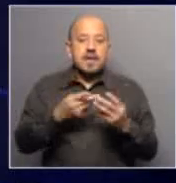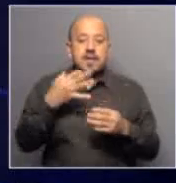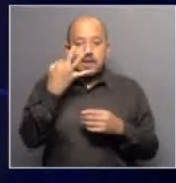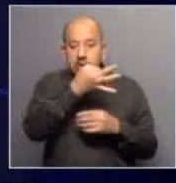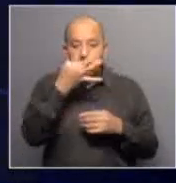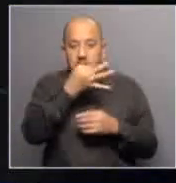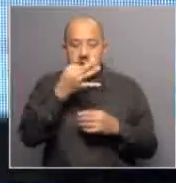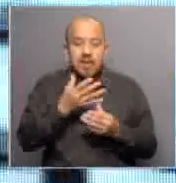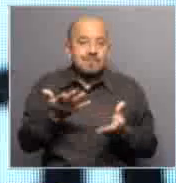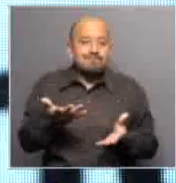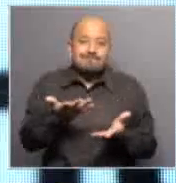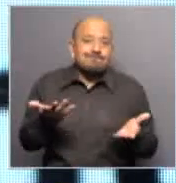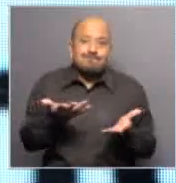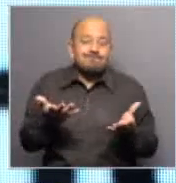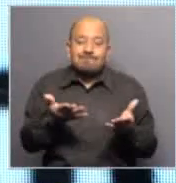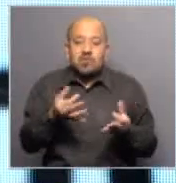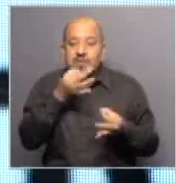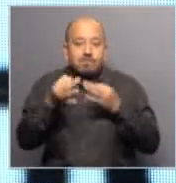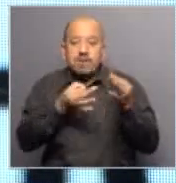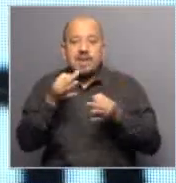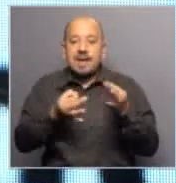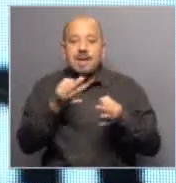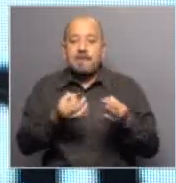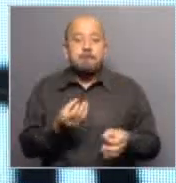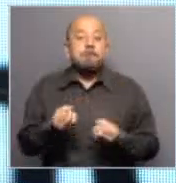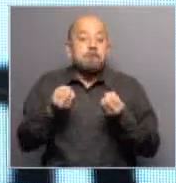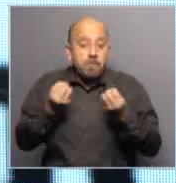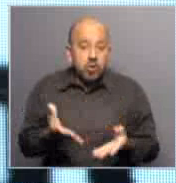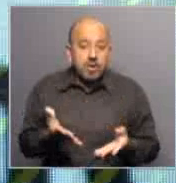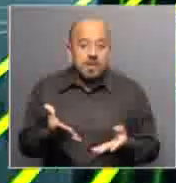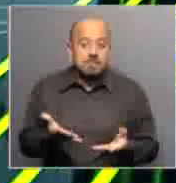una racionalidad que pueda explicar algunas